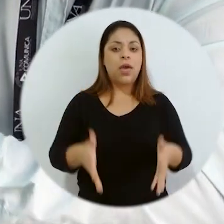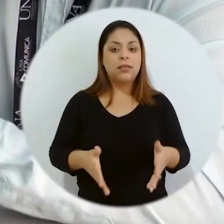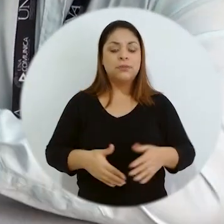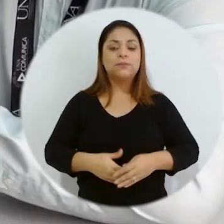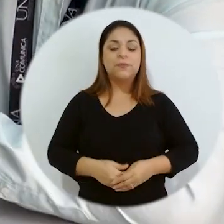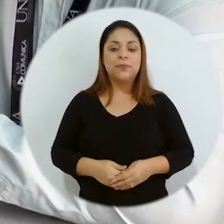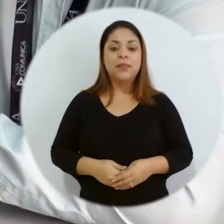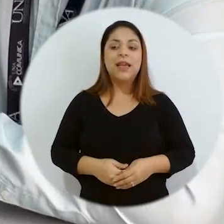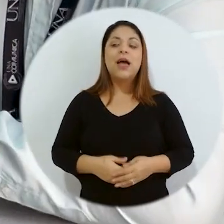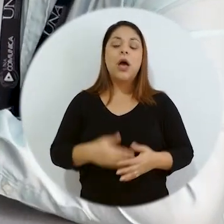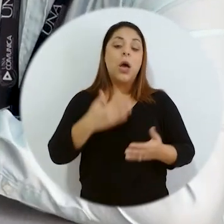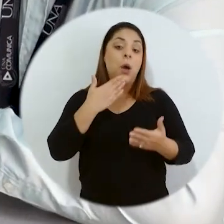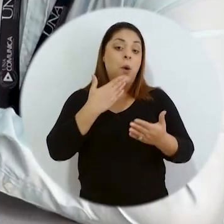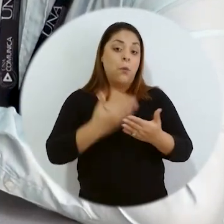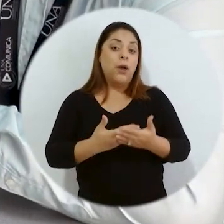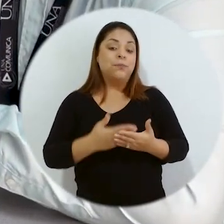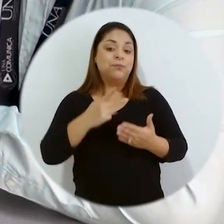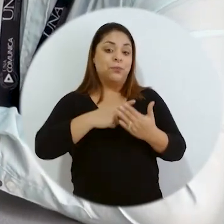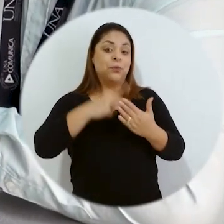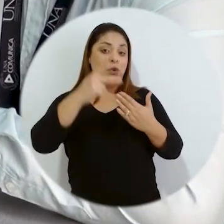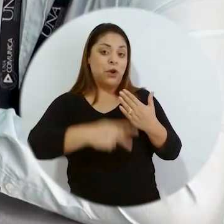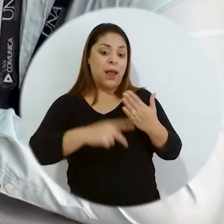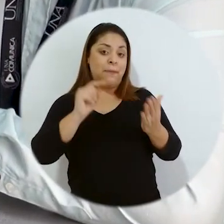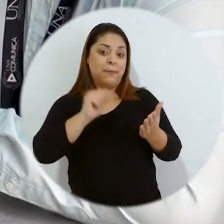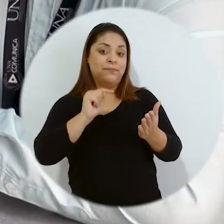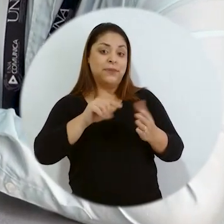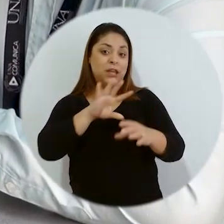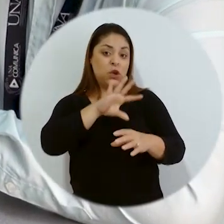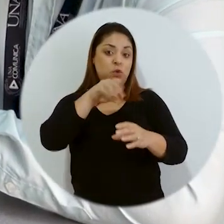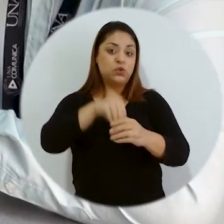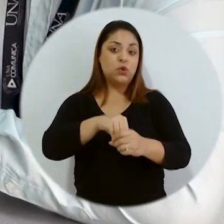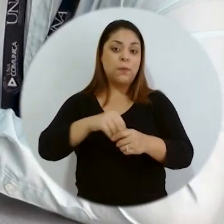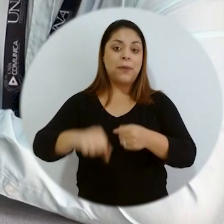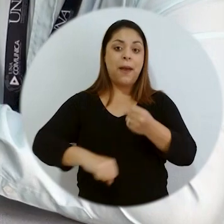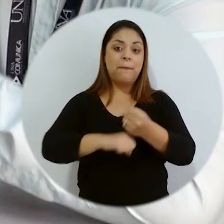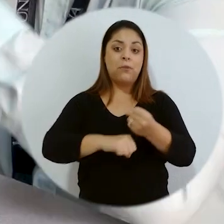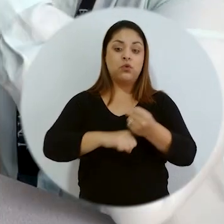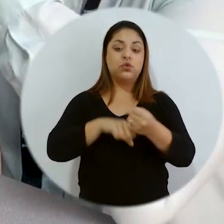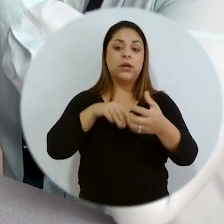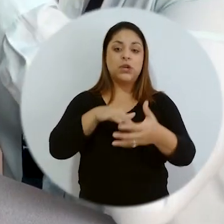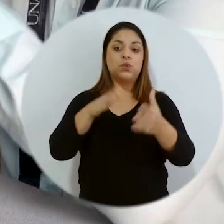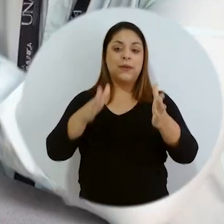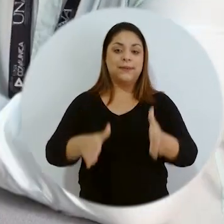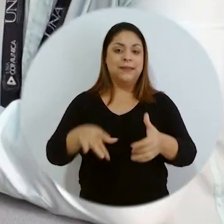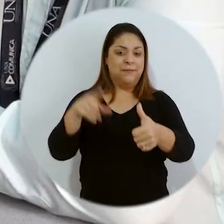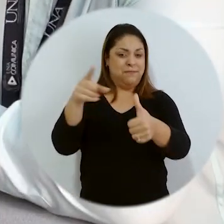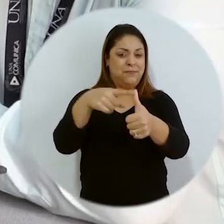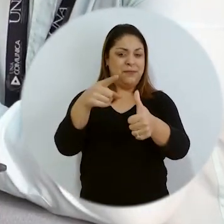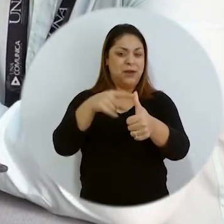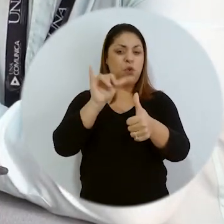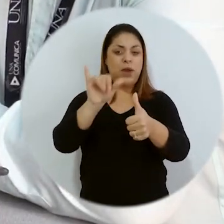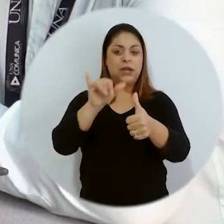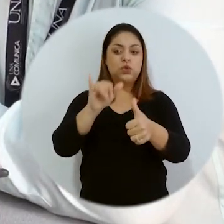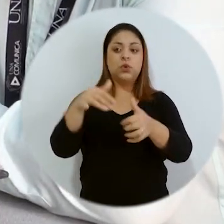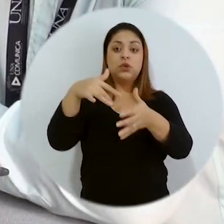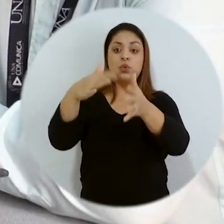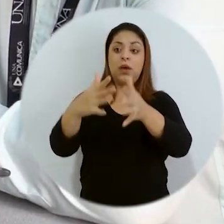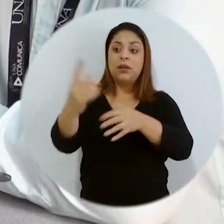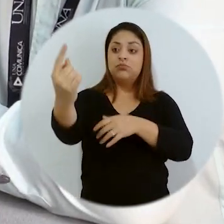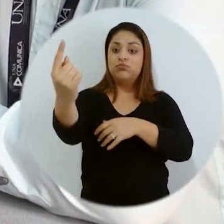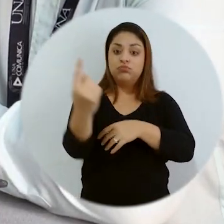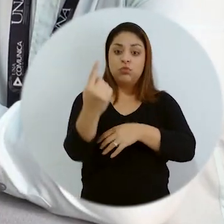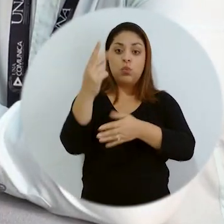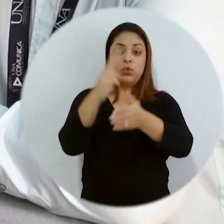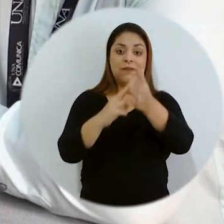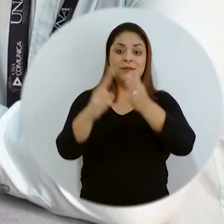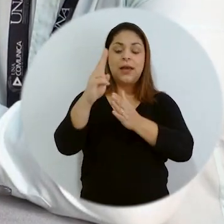los estudiantes? Bueno, en el caso del programa de inclusión y apoyo estudiantil, ¿verdad? Como le decía, es ese primer contacto cuando los estudiantes